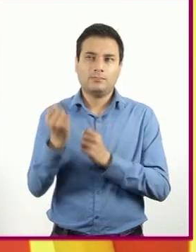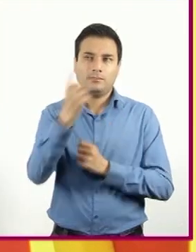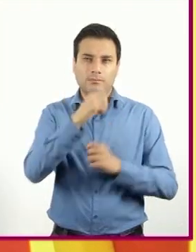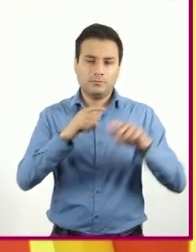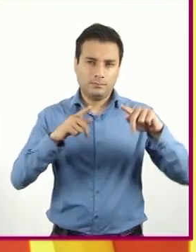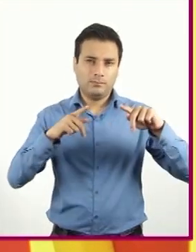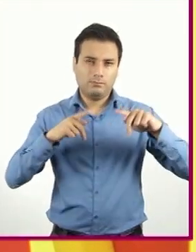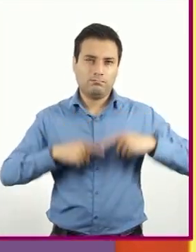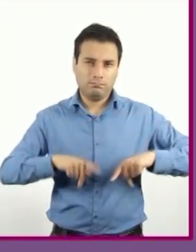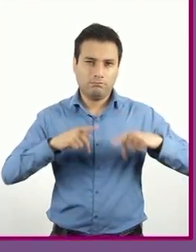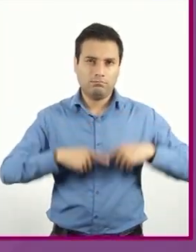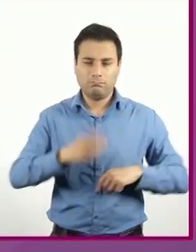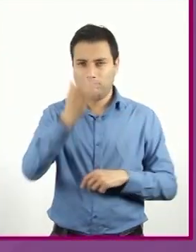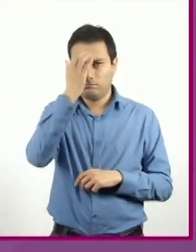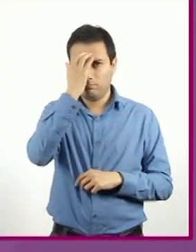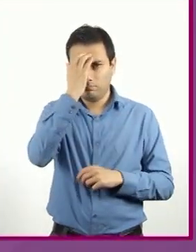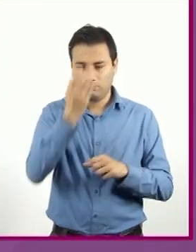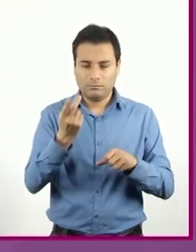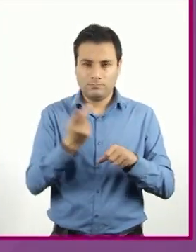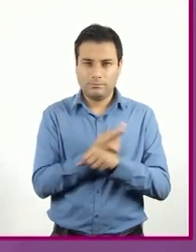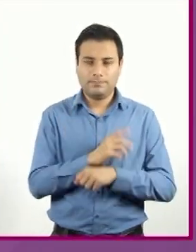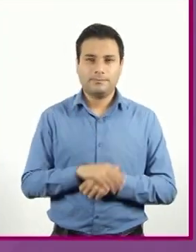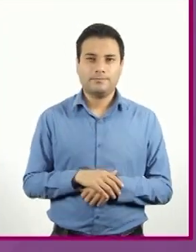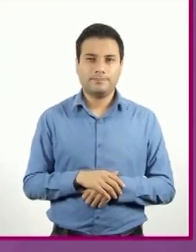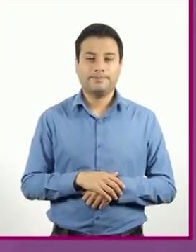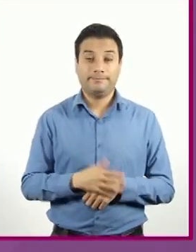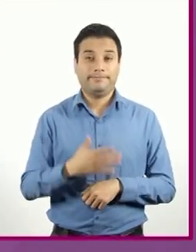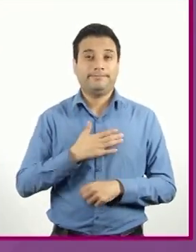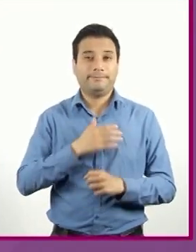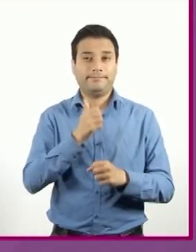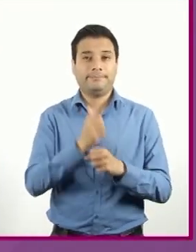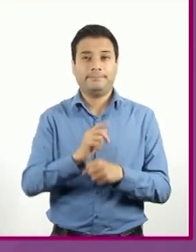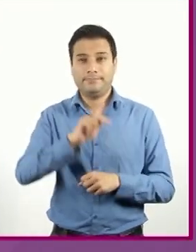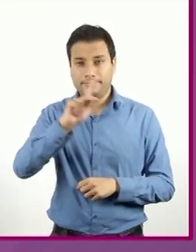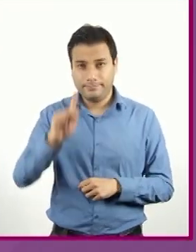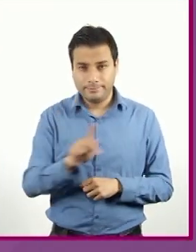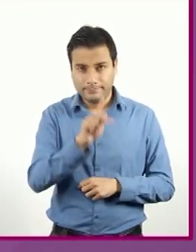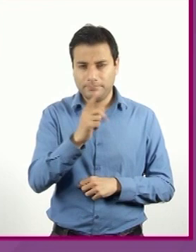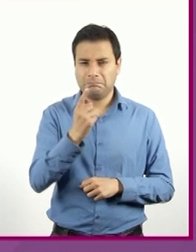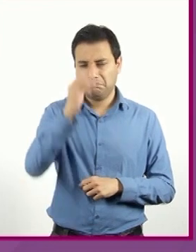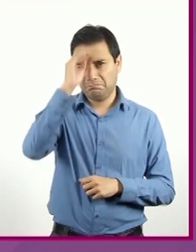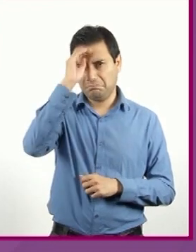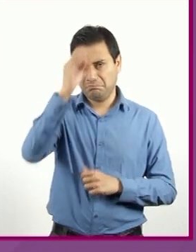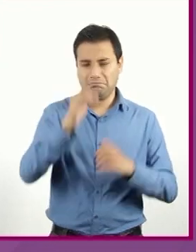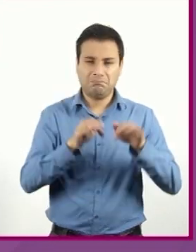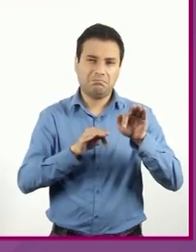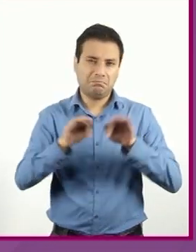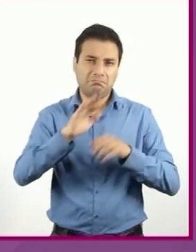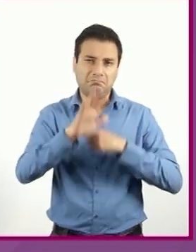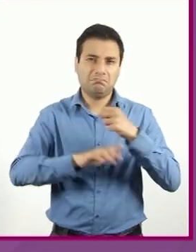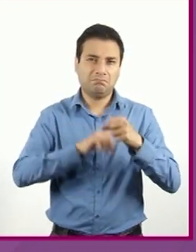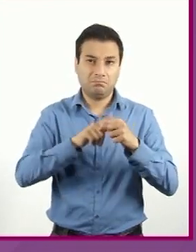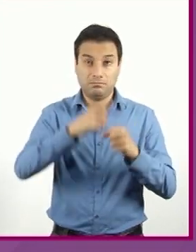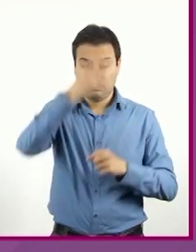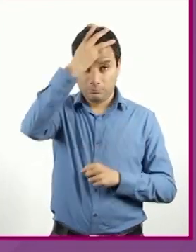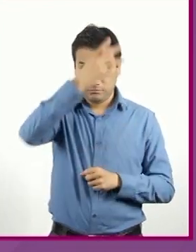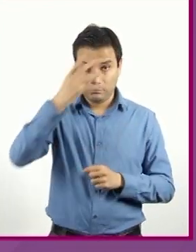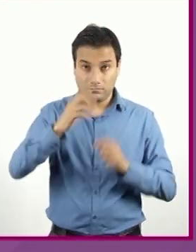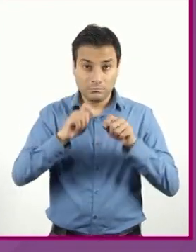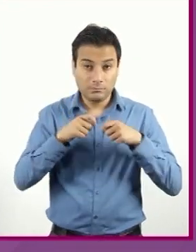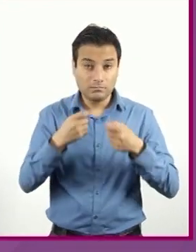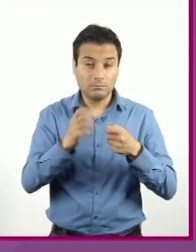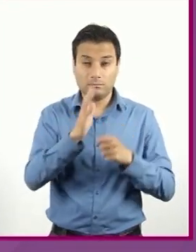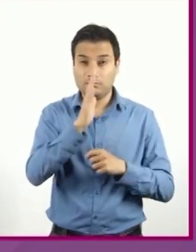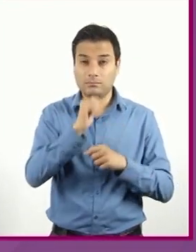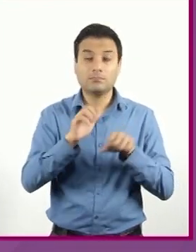y Gaby. En el pueblo de mi abuelita, un señor es ganadero y le negaron la visa a los Estados Unidos